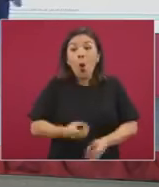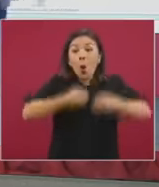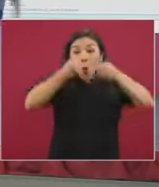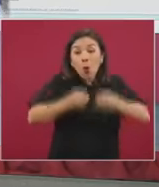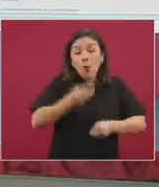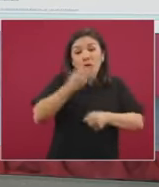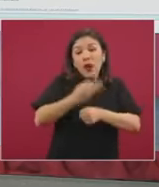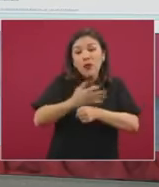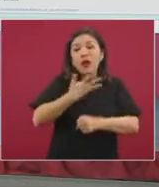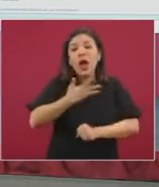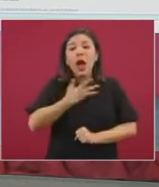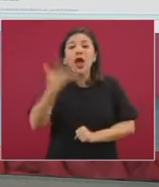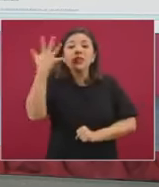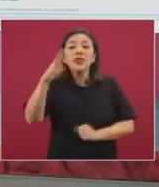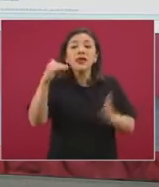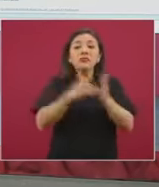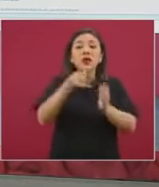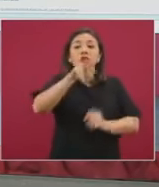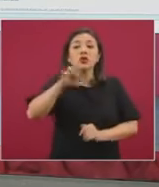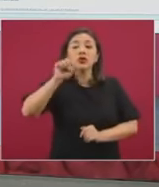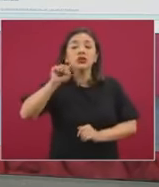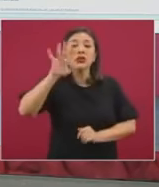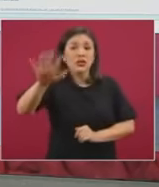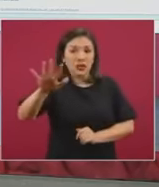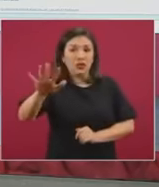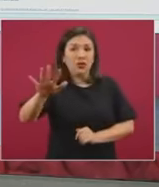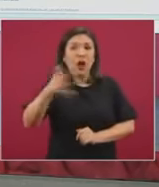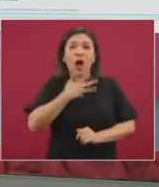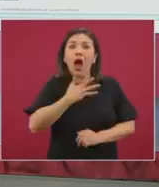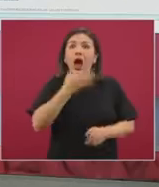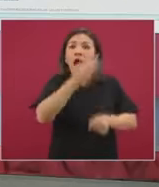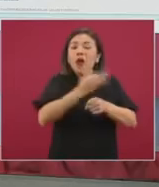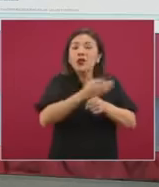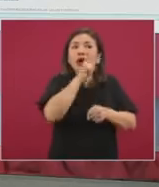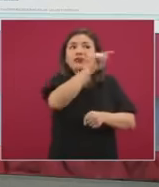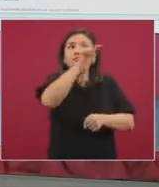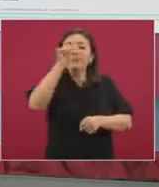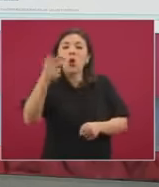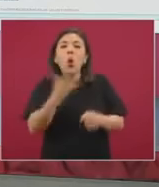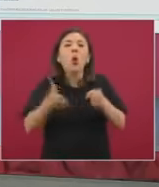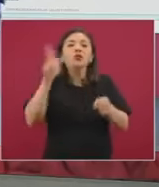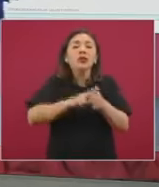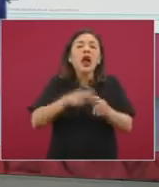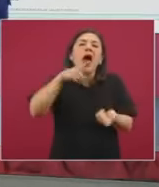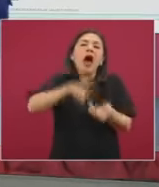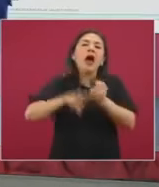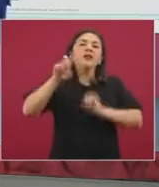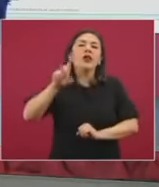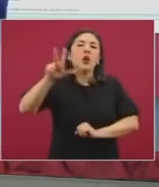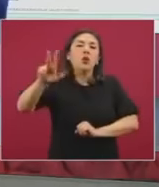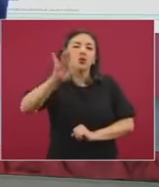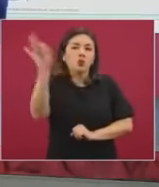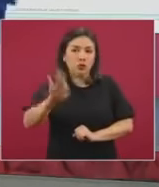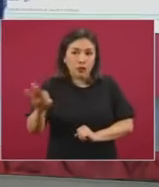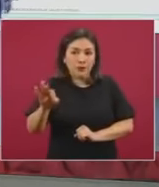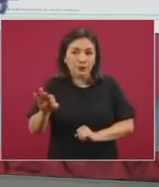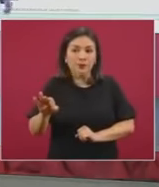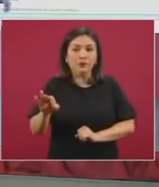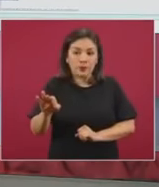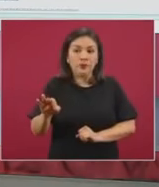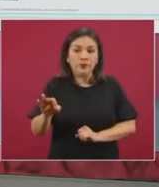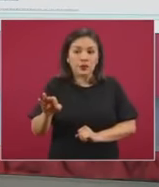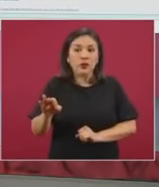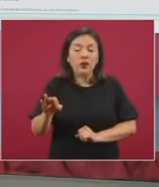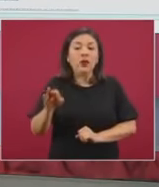ocupadas 10.865, son los que están hospitalizados actualmente, que es el 38%, y esta es la ocupación, y